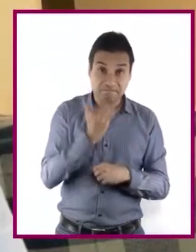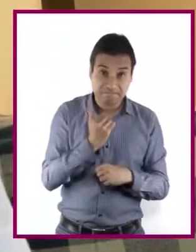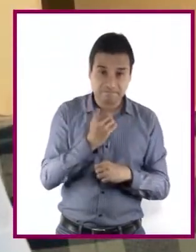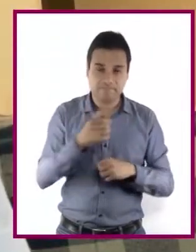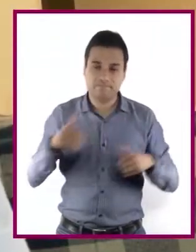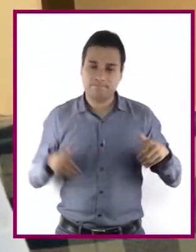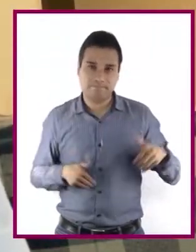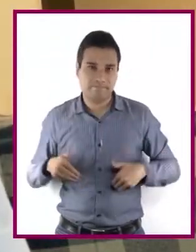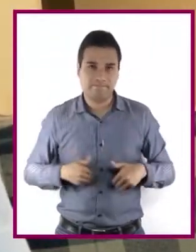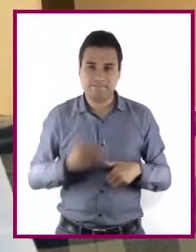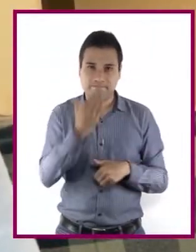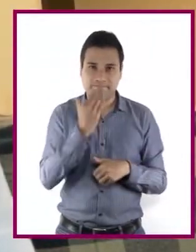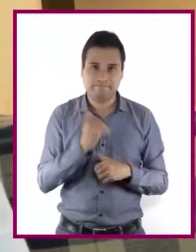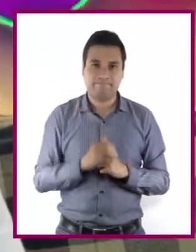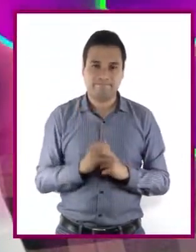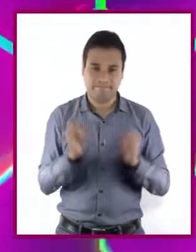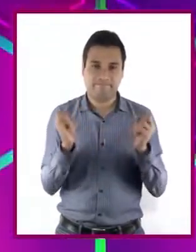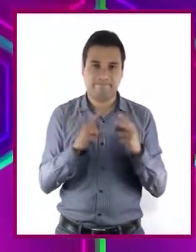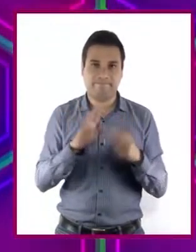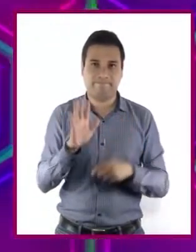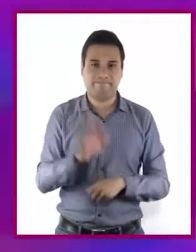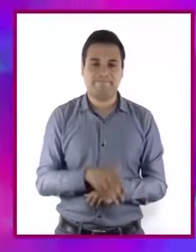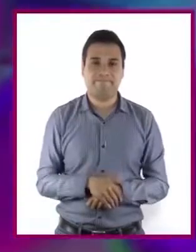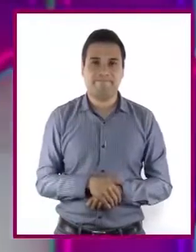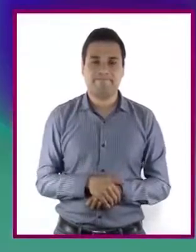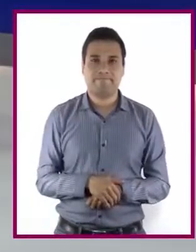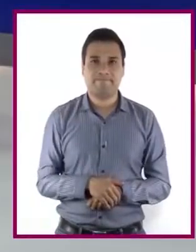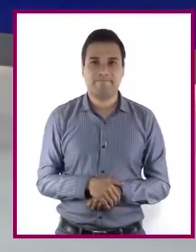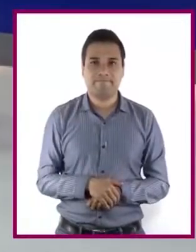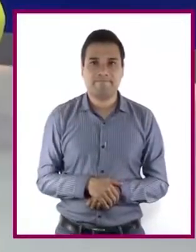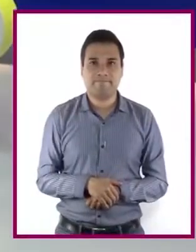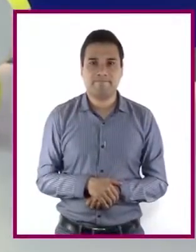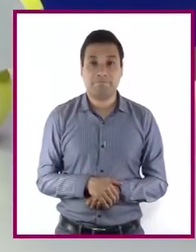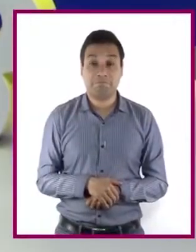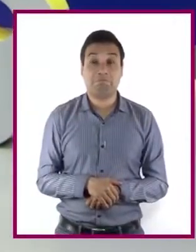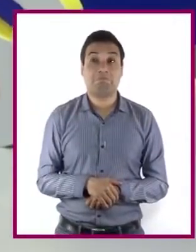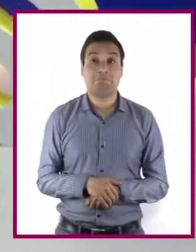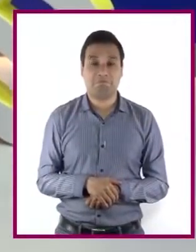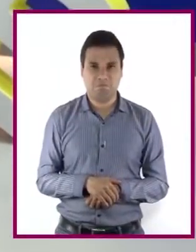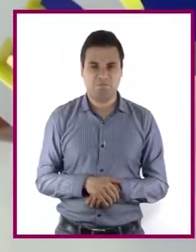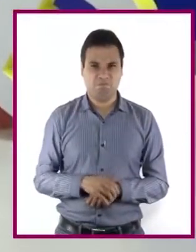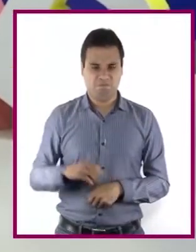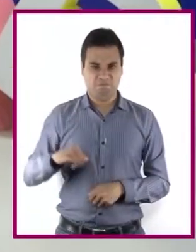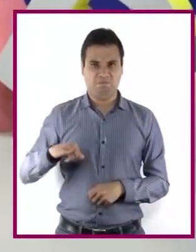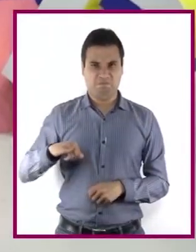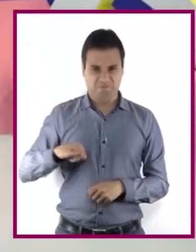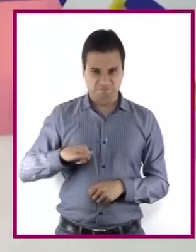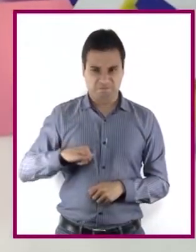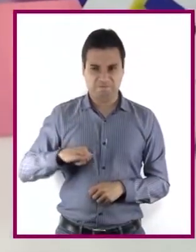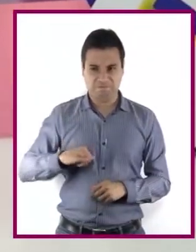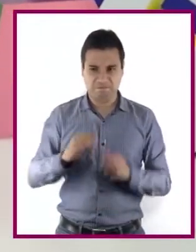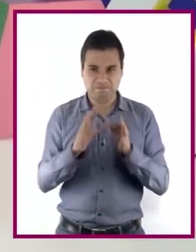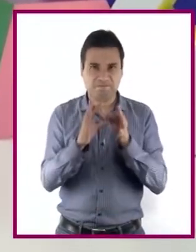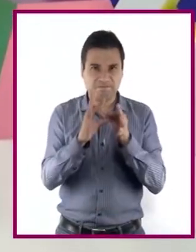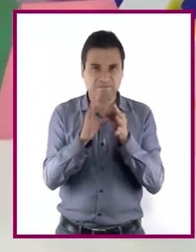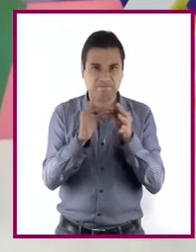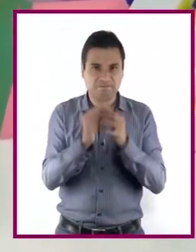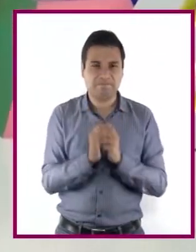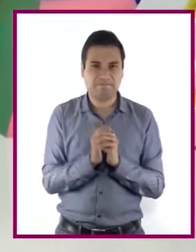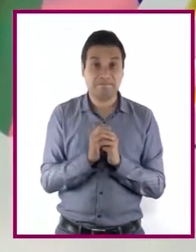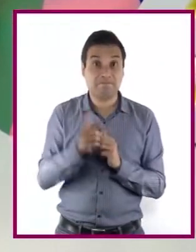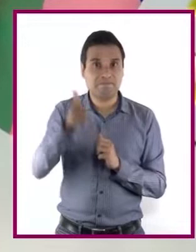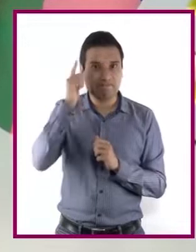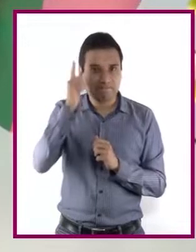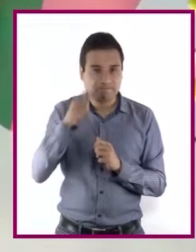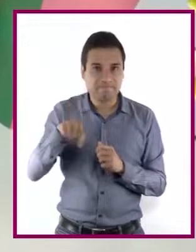teatro. Hasta luego. Es muy interesante escuchar estos consejos de un dramaturgo. Espero que hayan